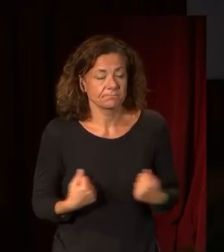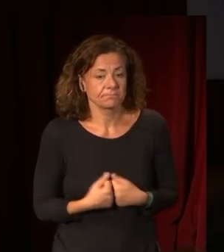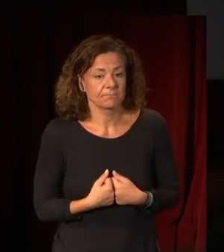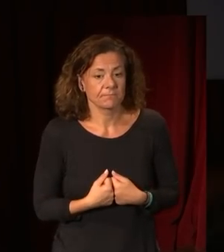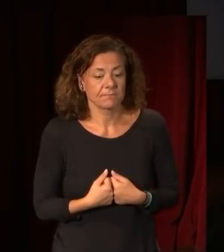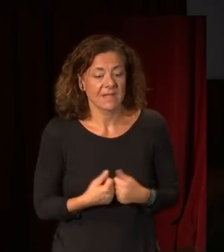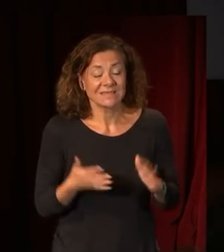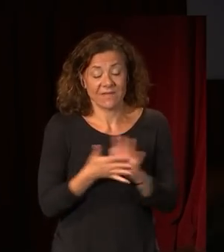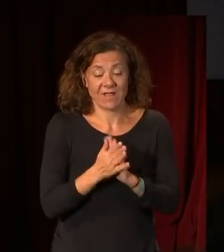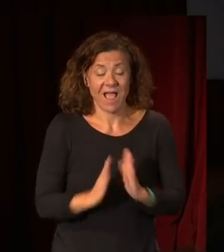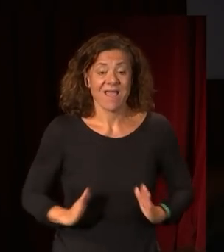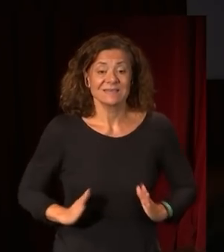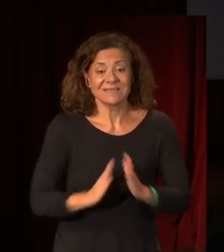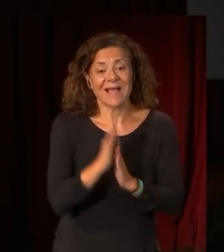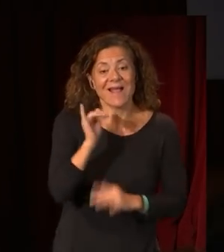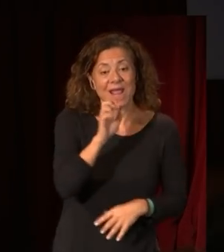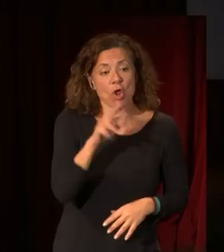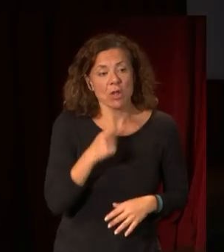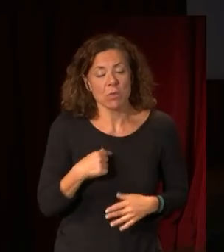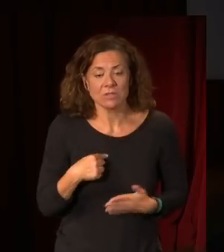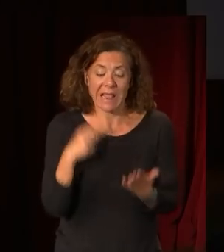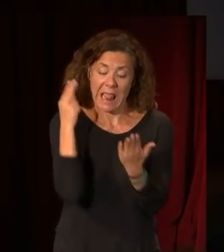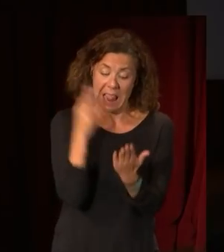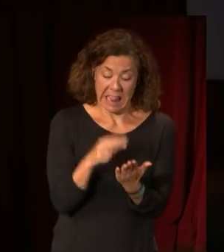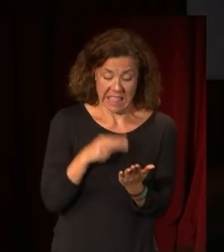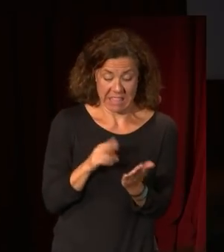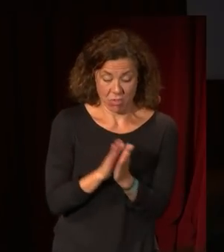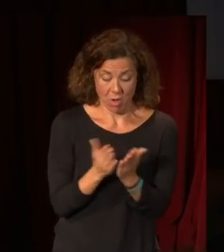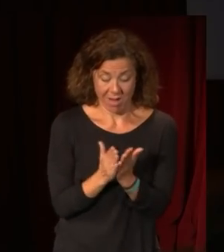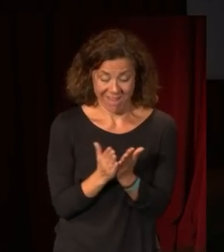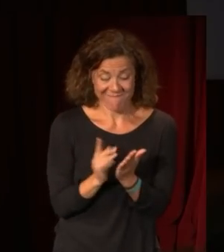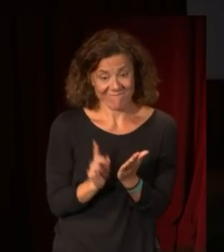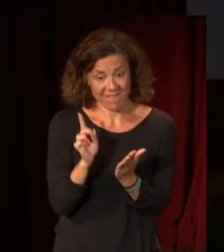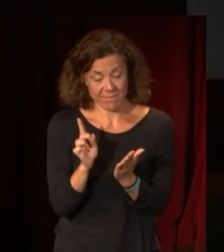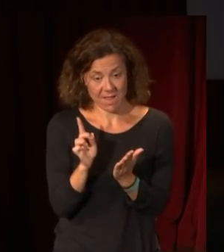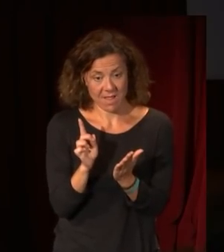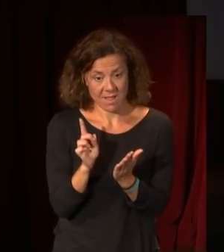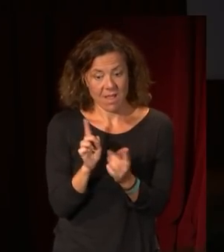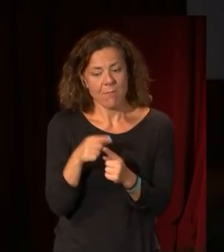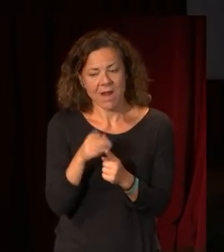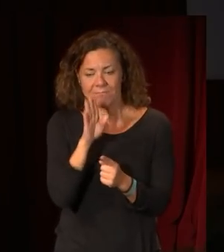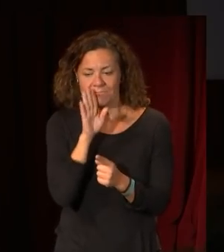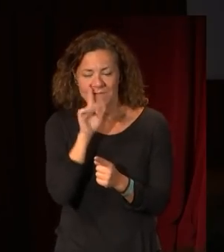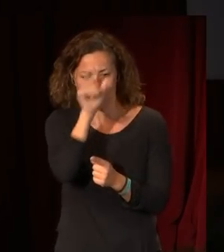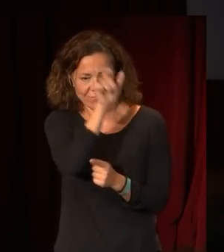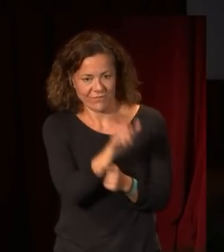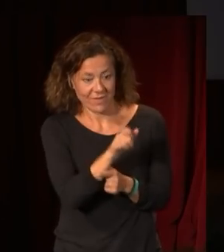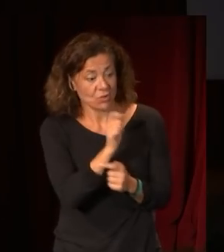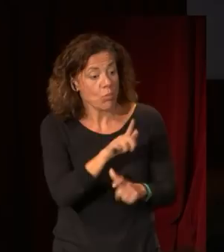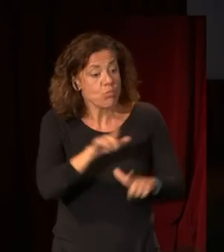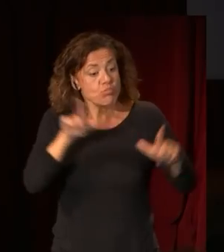san jerónimo está interpretando el texto de la biblia para el propio de es pla que se nos aparece aquí como un